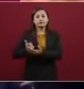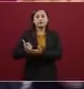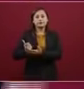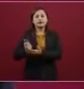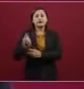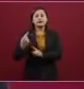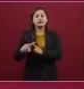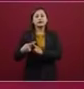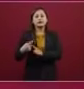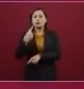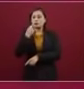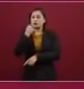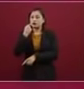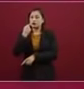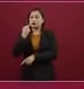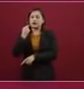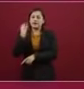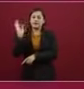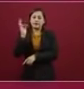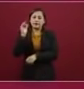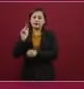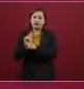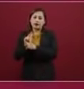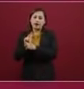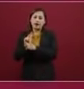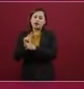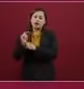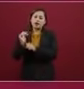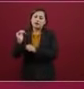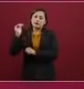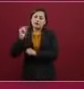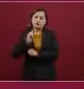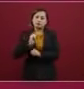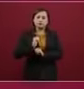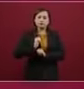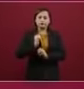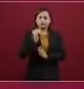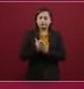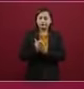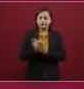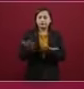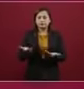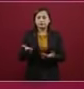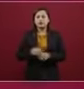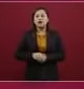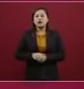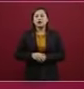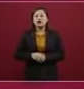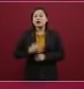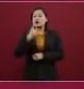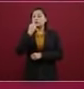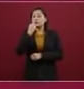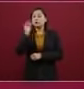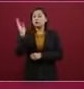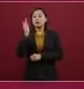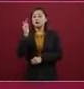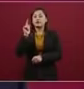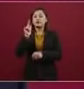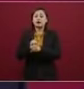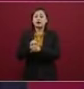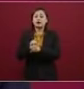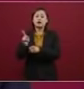Federal. En contrapartida, los elementos de la Policía Federal tienen menos